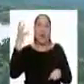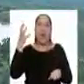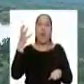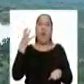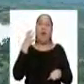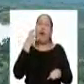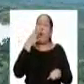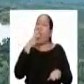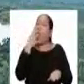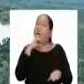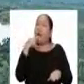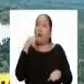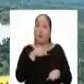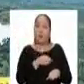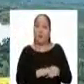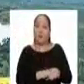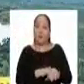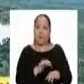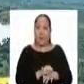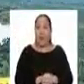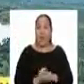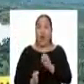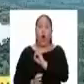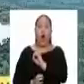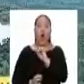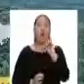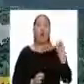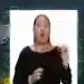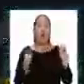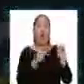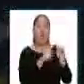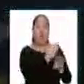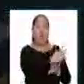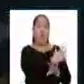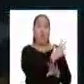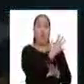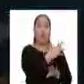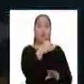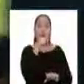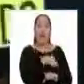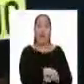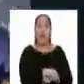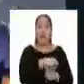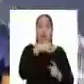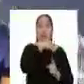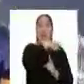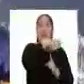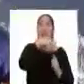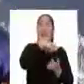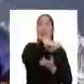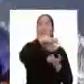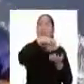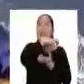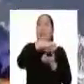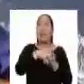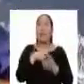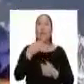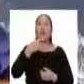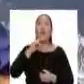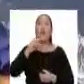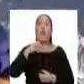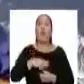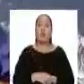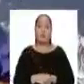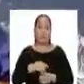lado oriente, donde se encuentra la extensa llanura amazónica, el clima es mucho más húmedo. La extensa cordillera de los